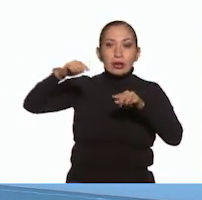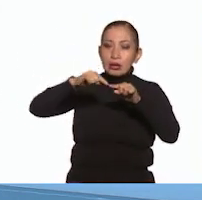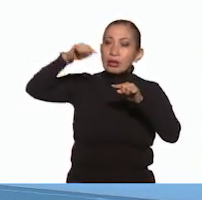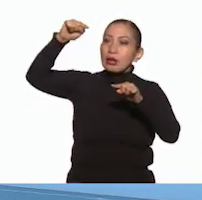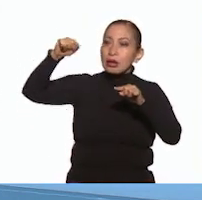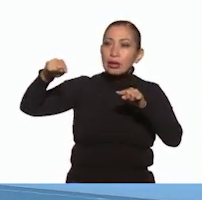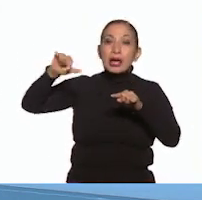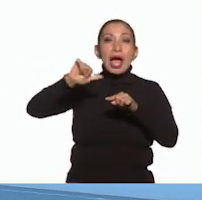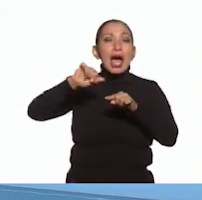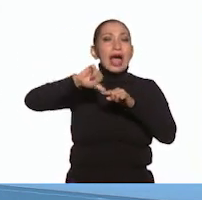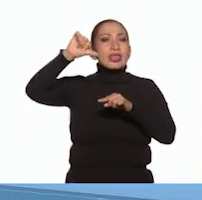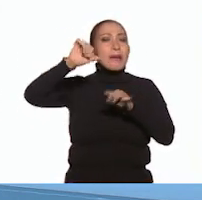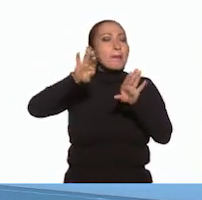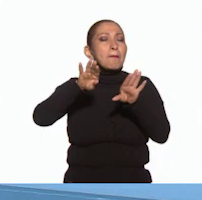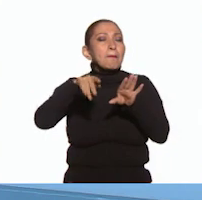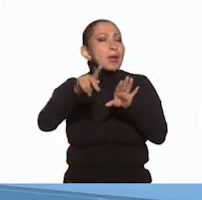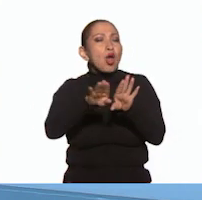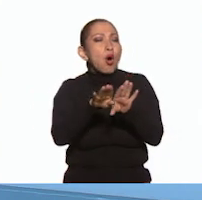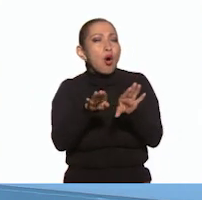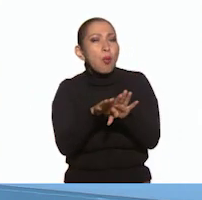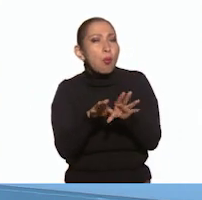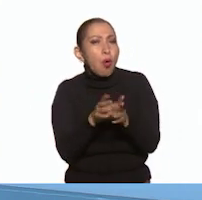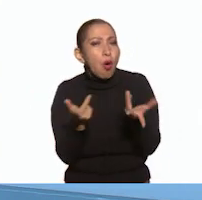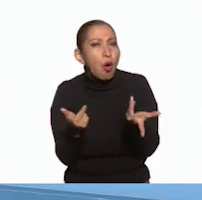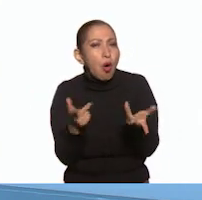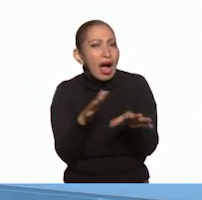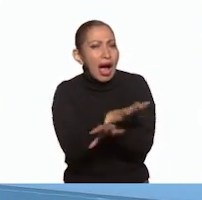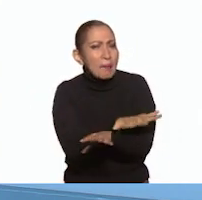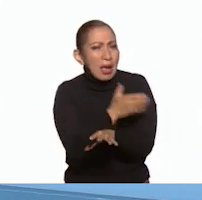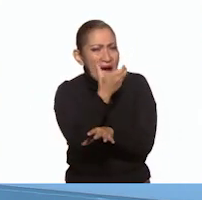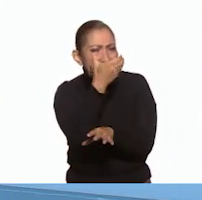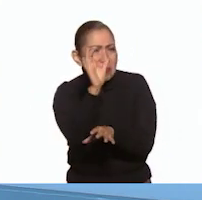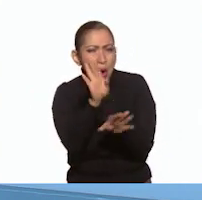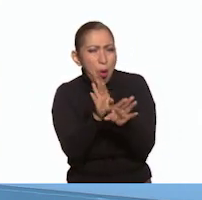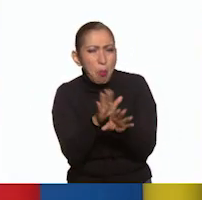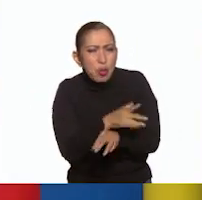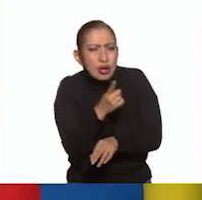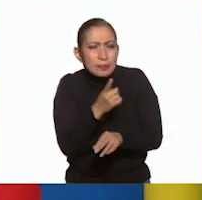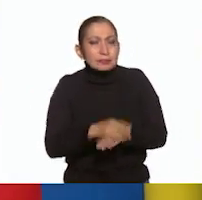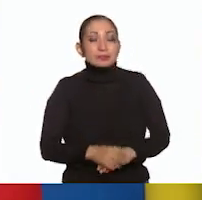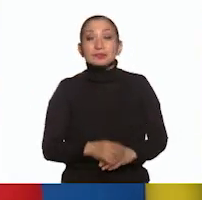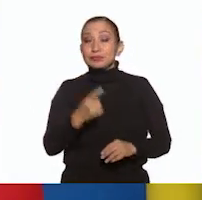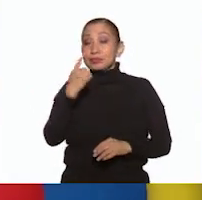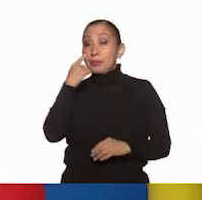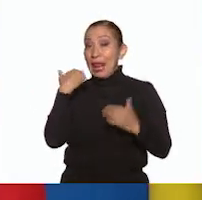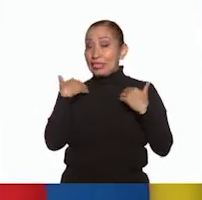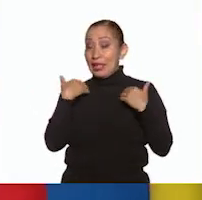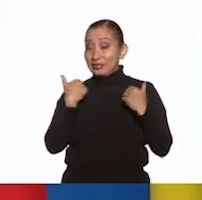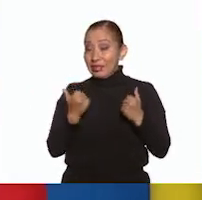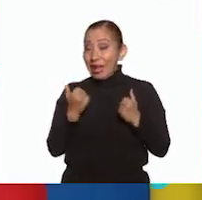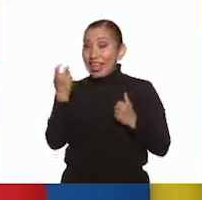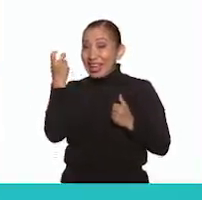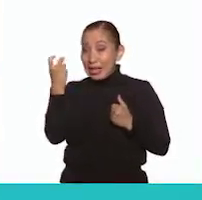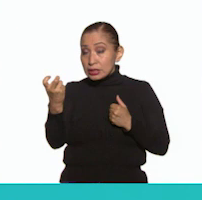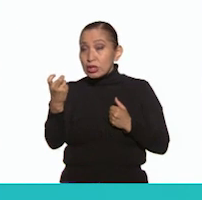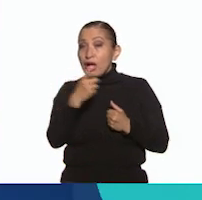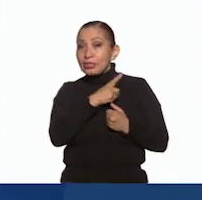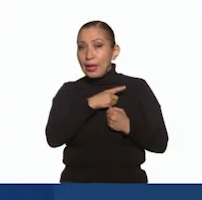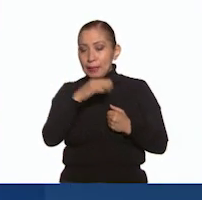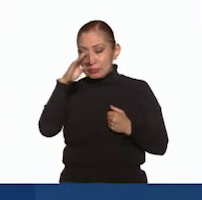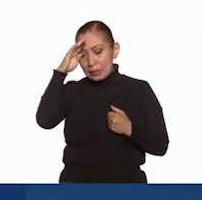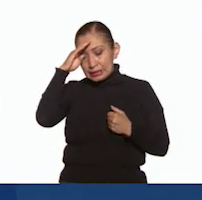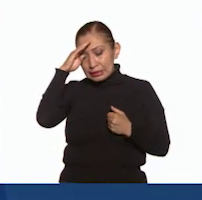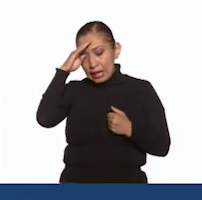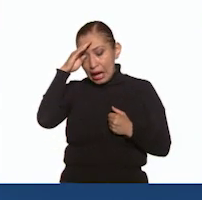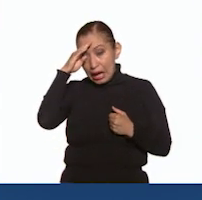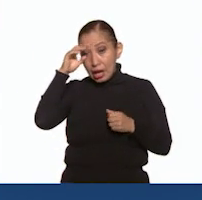Pero, ¿de qué manera esta también modifica los climas? Bueno, para entender este aspecto hay que tener en cuenta